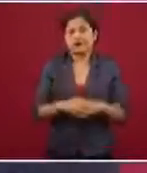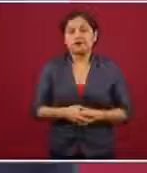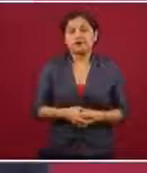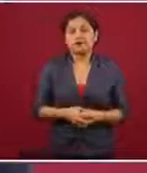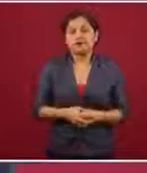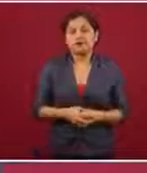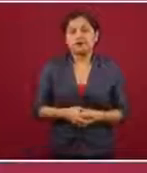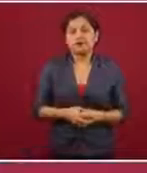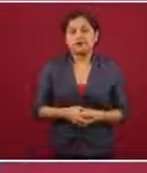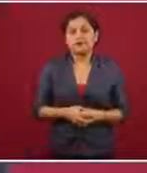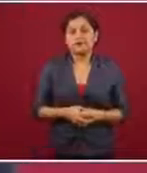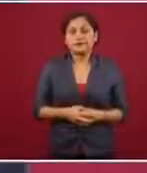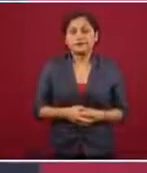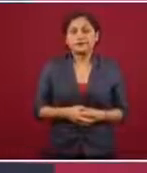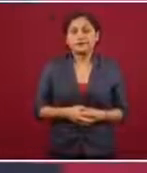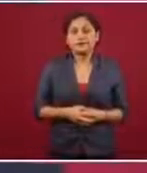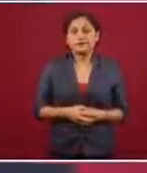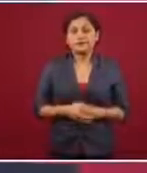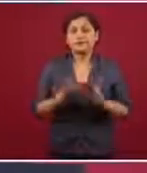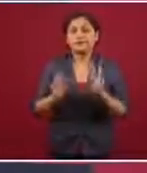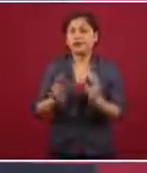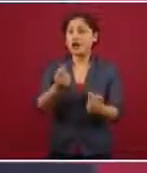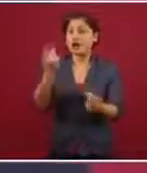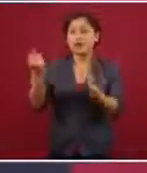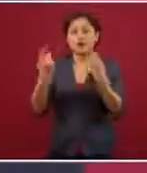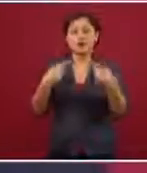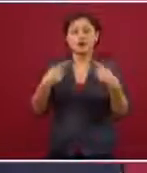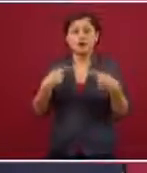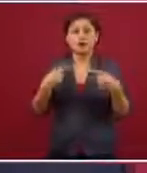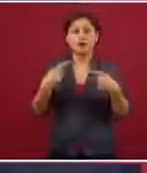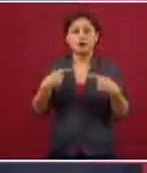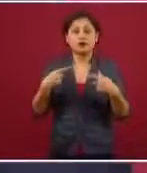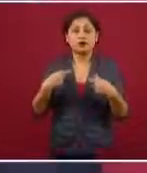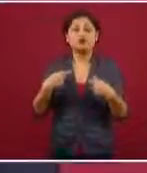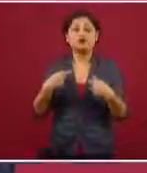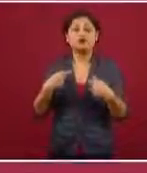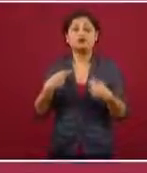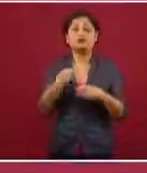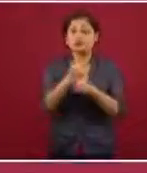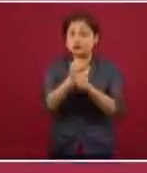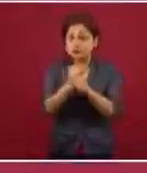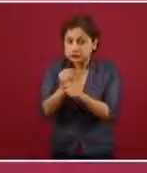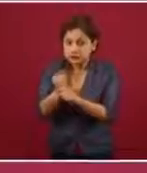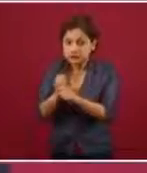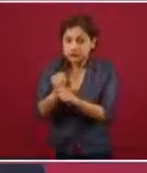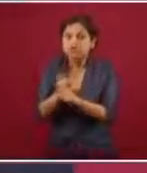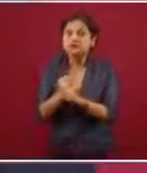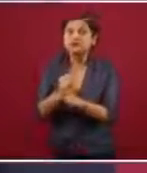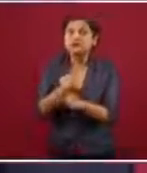a los involucrados. Yo no puedo